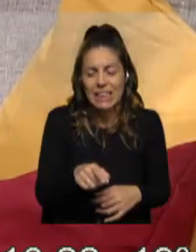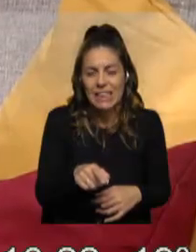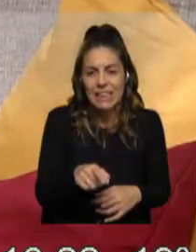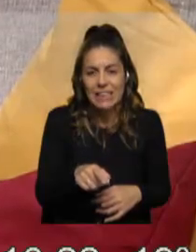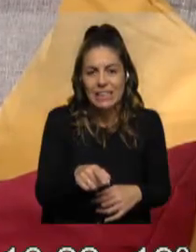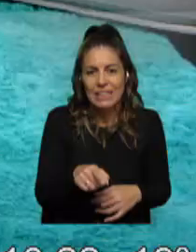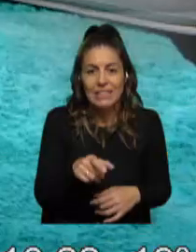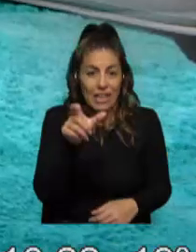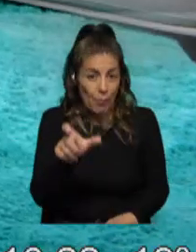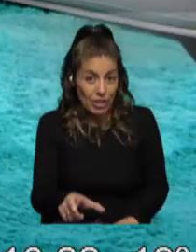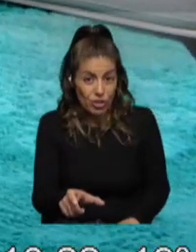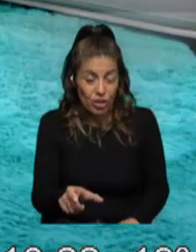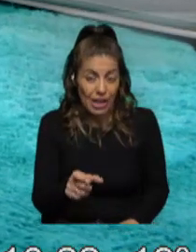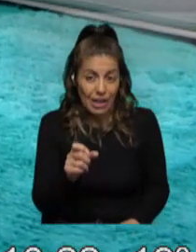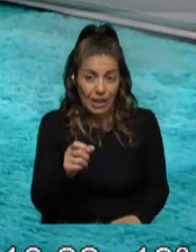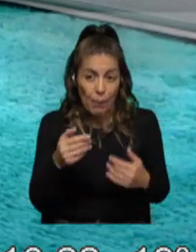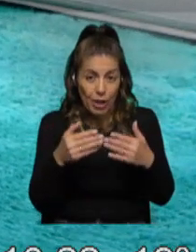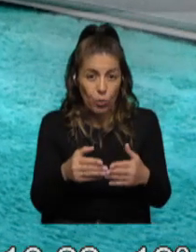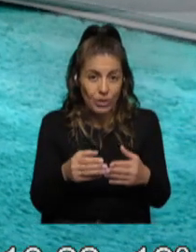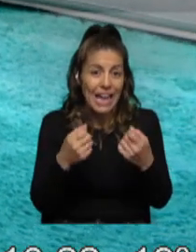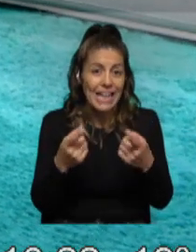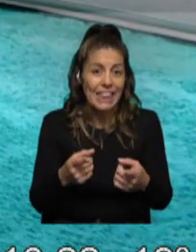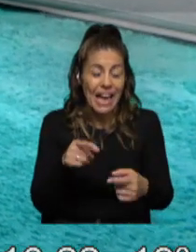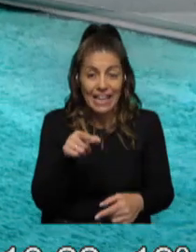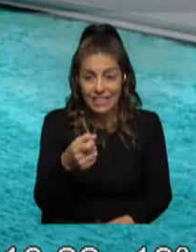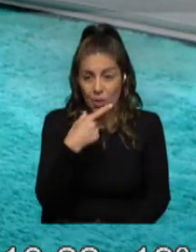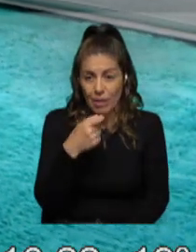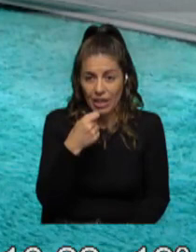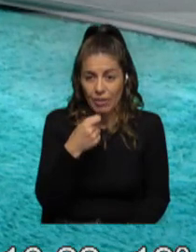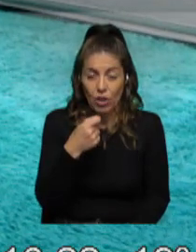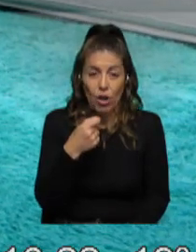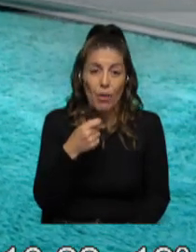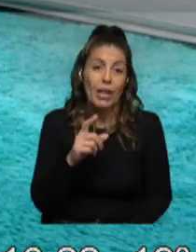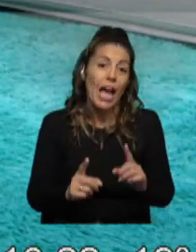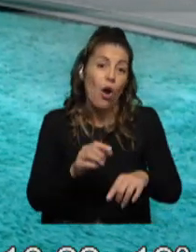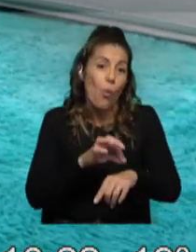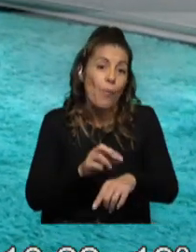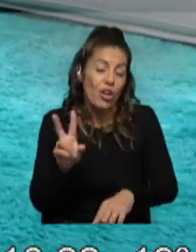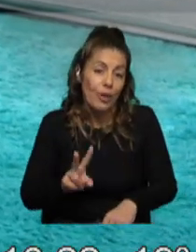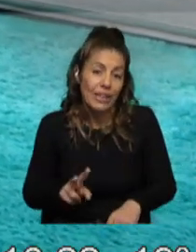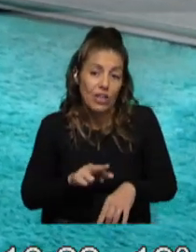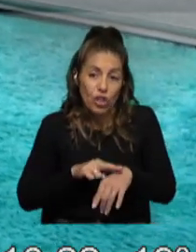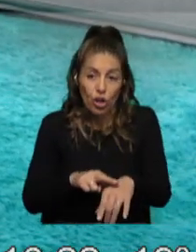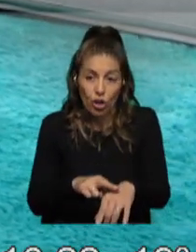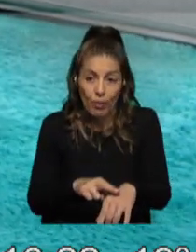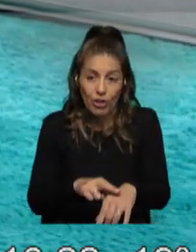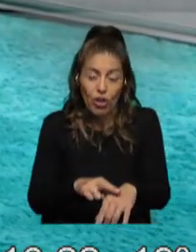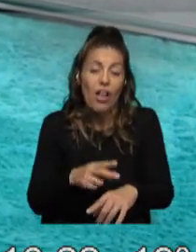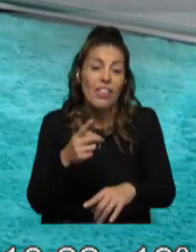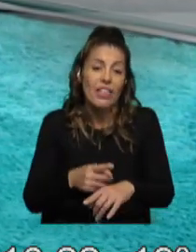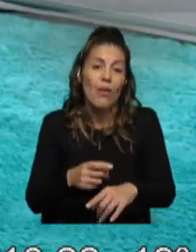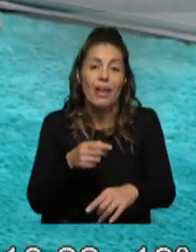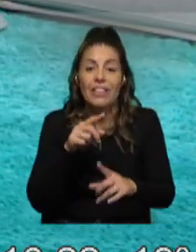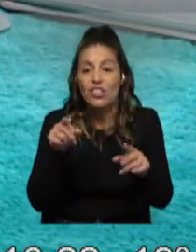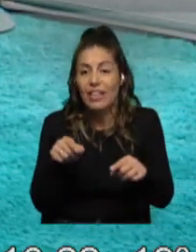Si la televidente le está dando fluoxetina, es porque evidentemente algún veterinario se lo ha recomendado. Por lo tanto, debe haber diagnosticado qué